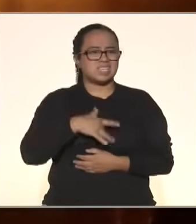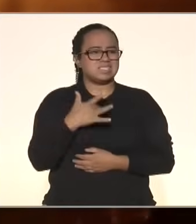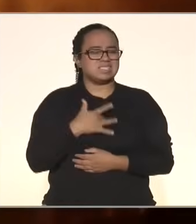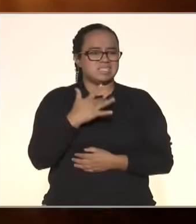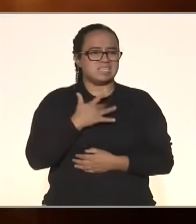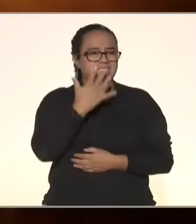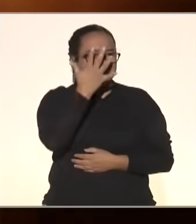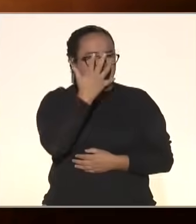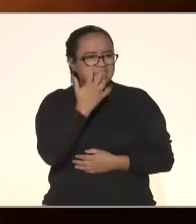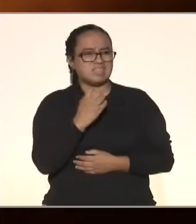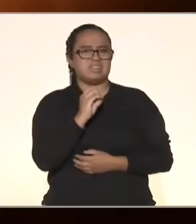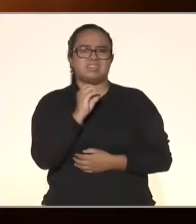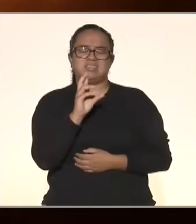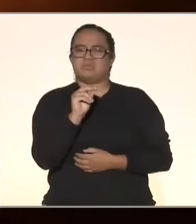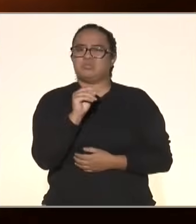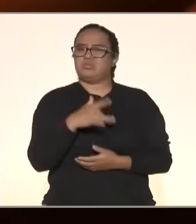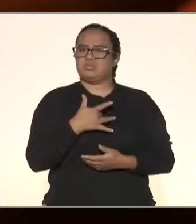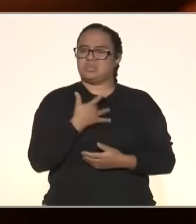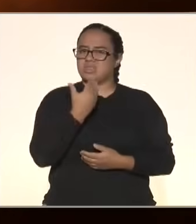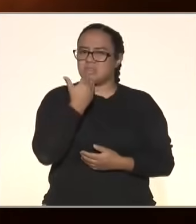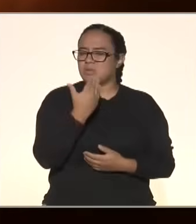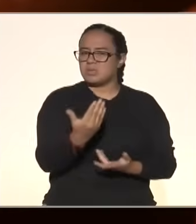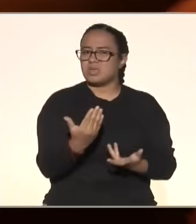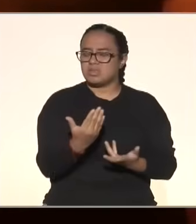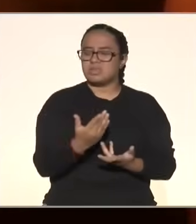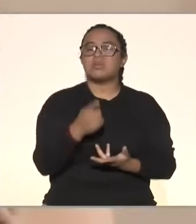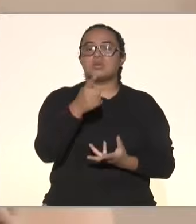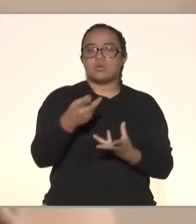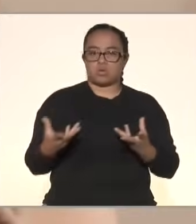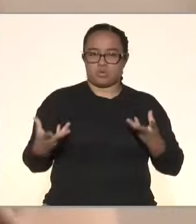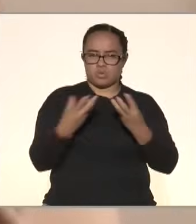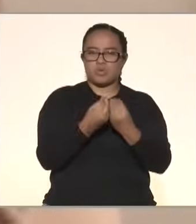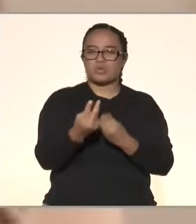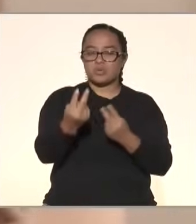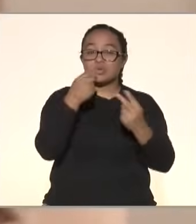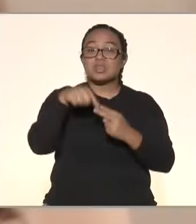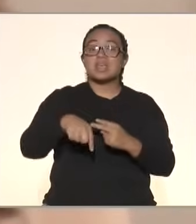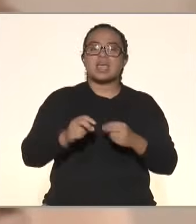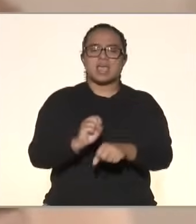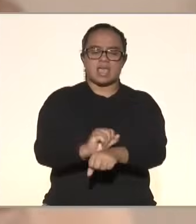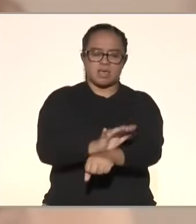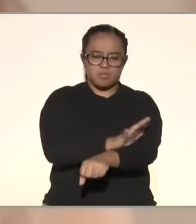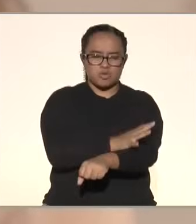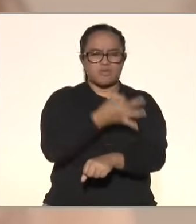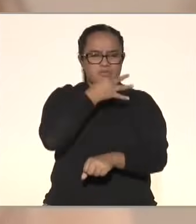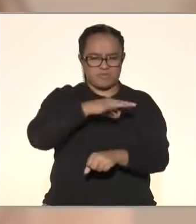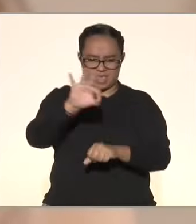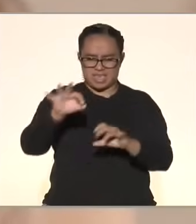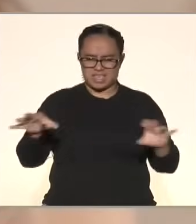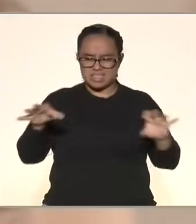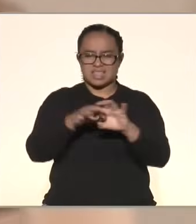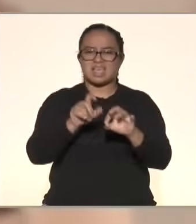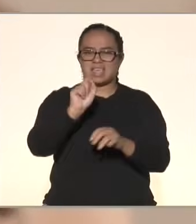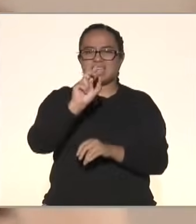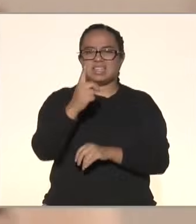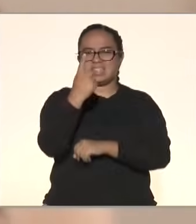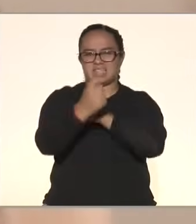mal momento? Quédate con nosotros a reflexionar sobre emociones y fiestas de fin de